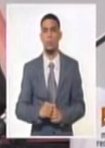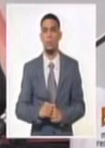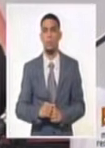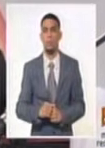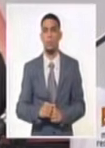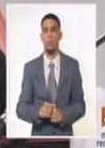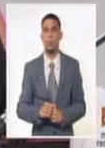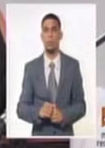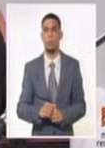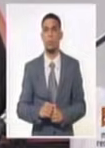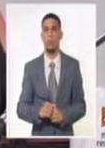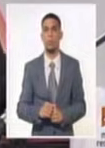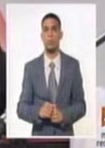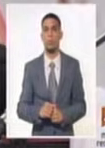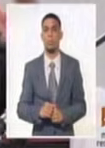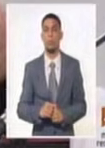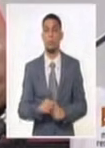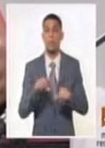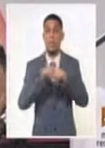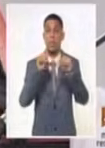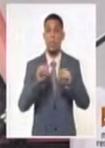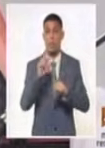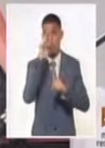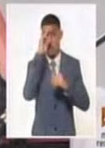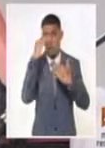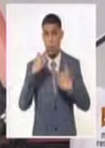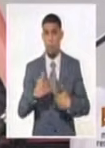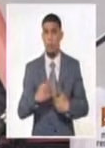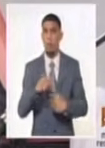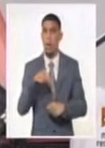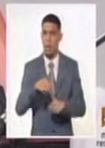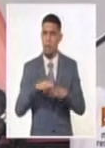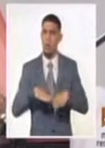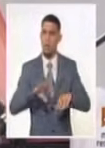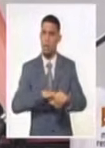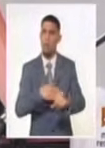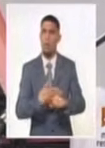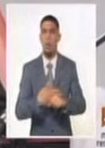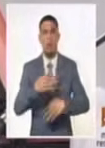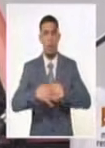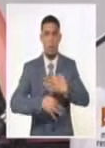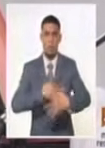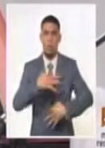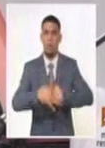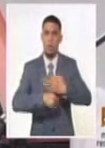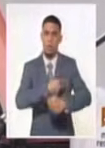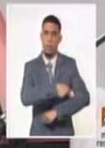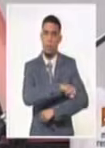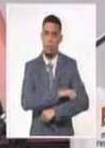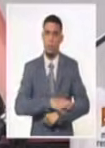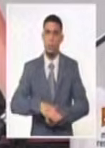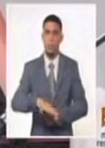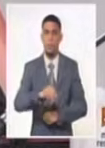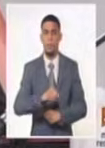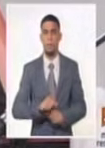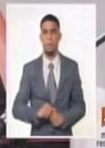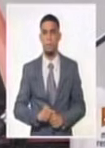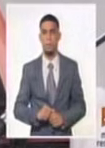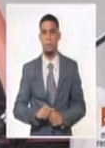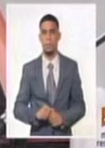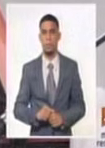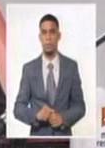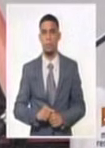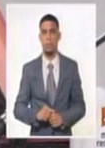que nuestro sistema de salud estará brindando información también en próximas jornadas acá en nuestra mesa redonda, pero